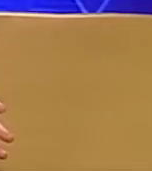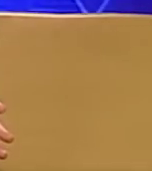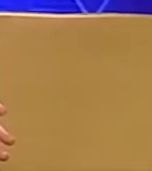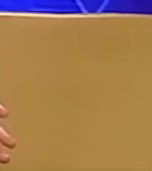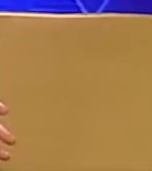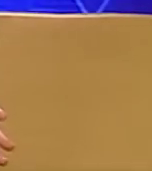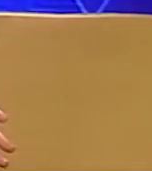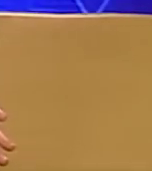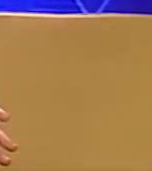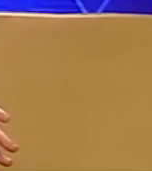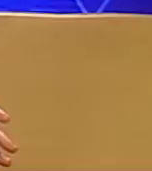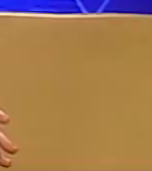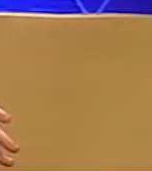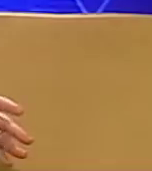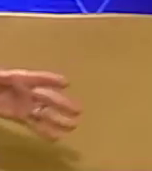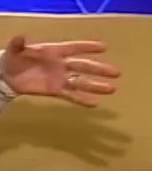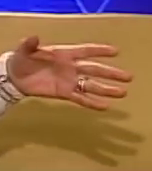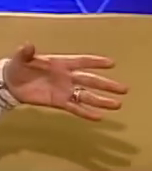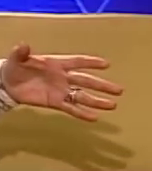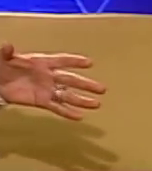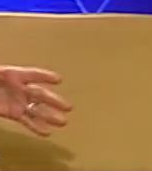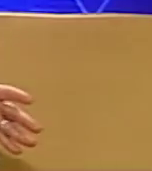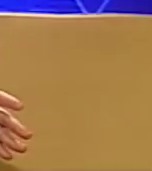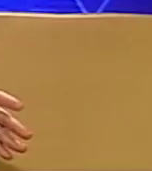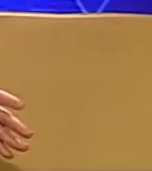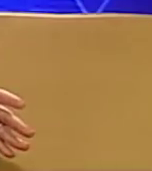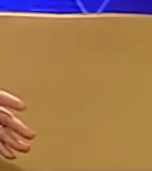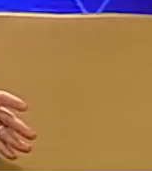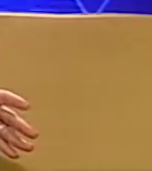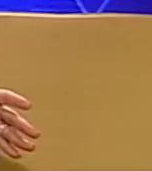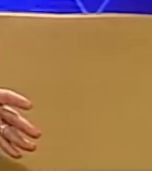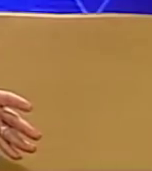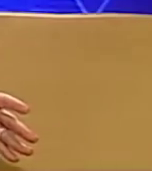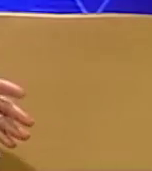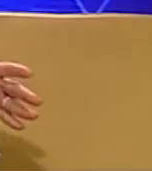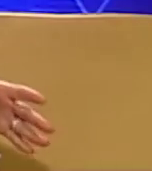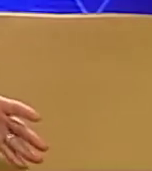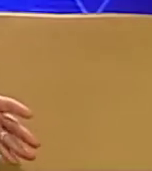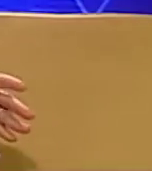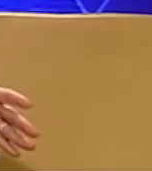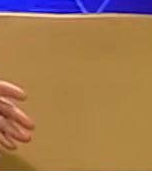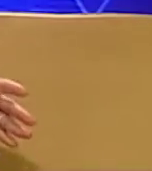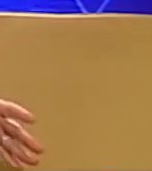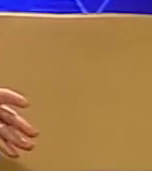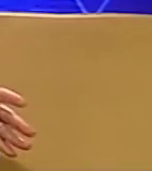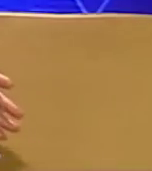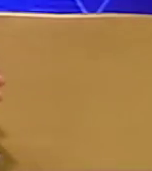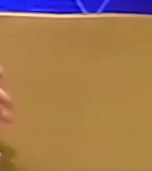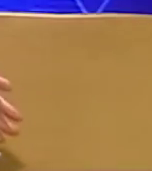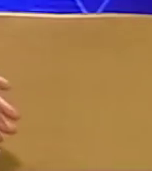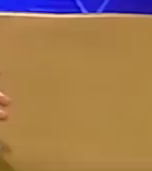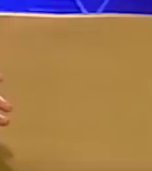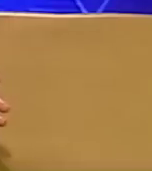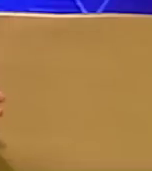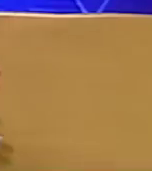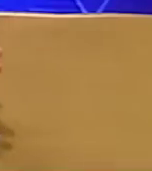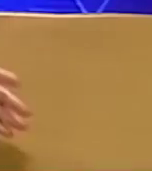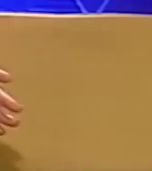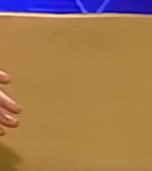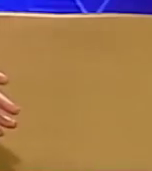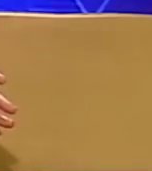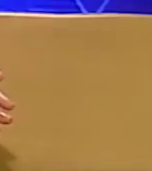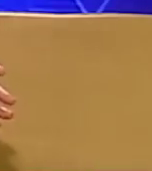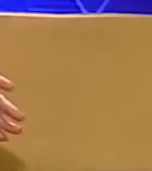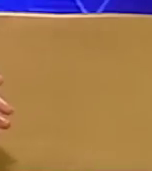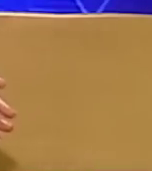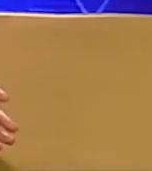hiperinflación en el cual se encuentra sometida Venezuela, en los últimos meses el bolívar se devaluó en un 99%. ¿Cómo se puede pensar en